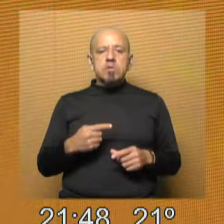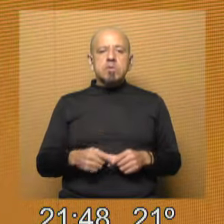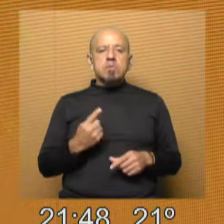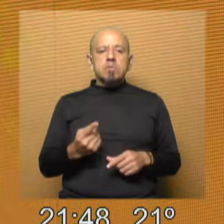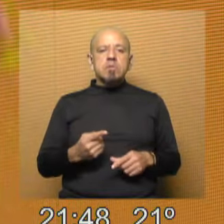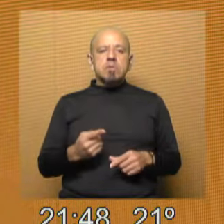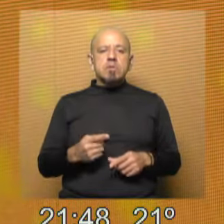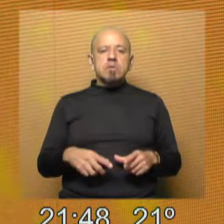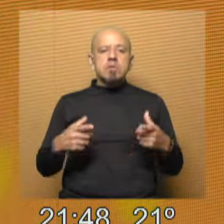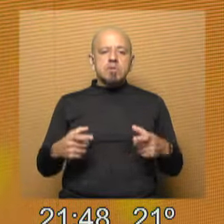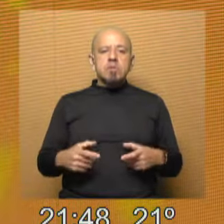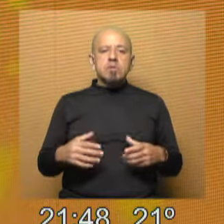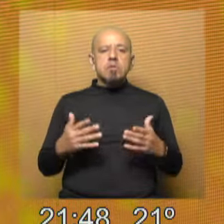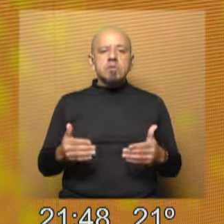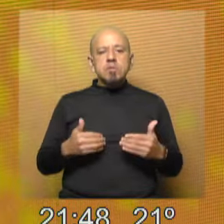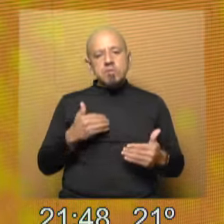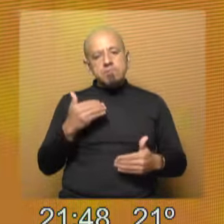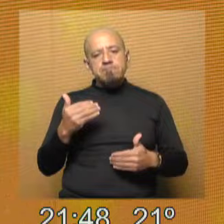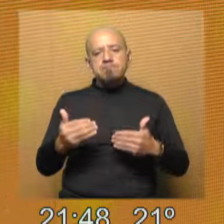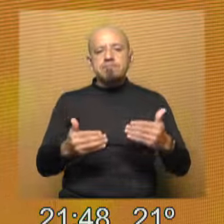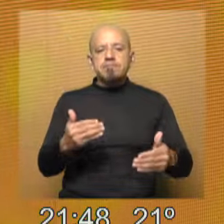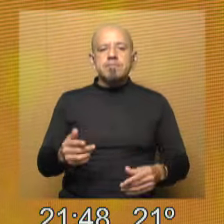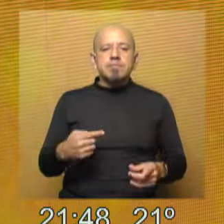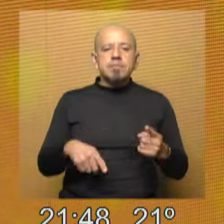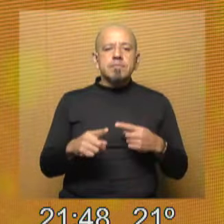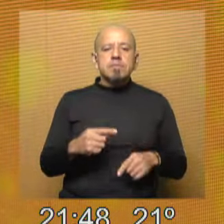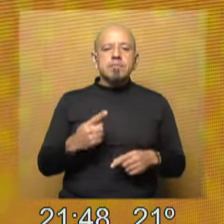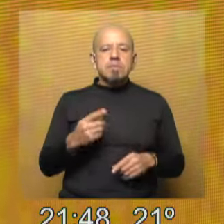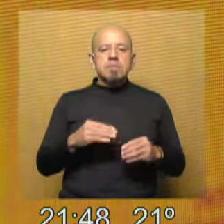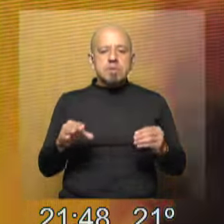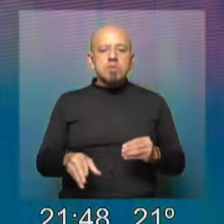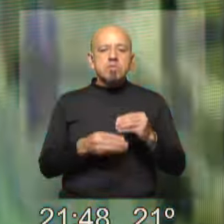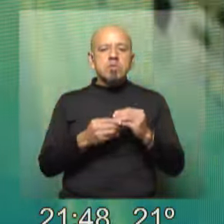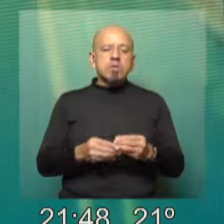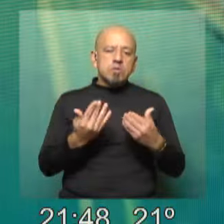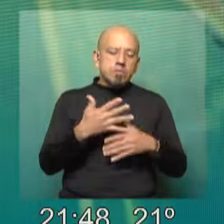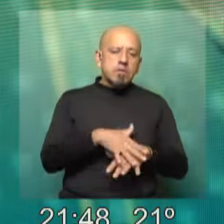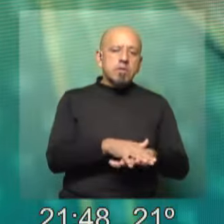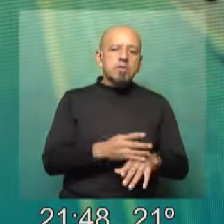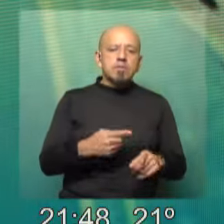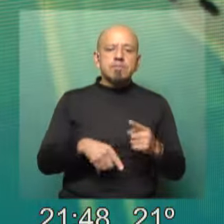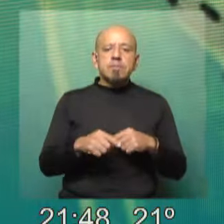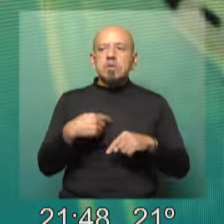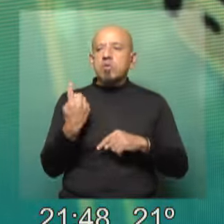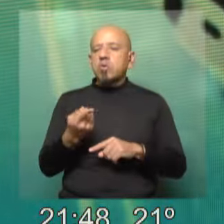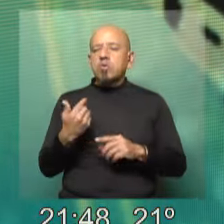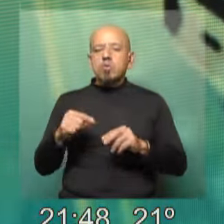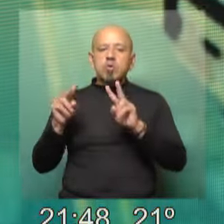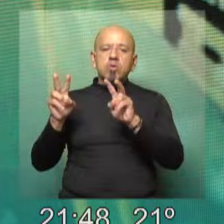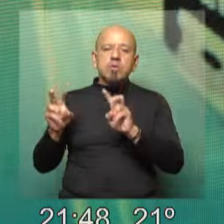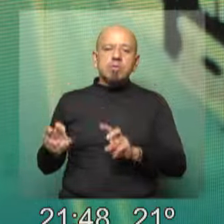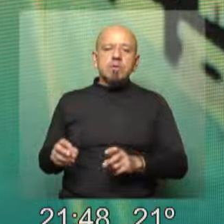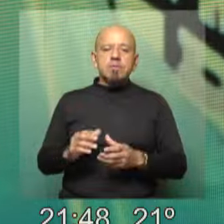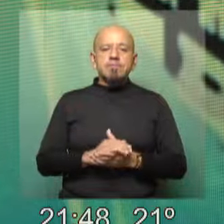disco. Vamos como variando y lo de una está incorporado, pero ya como más mezclado con todo el repertorio de canciones,